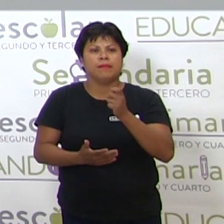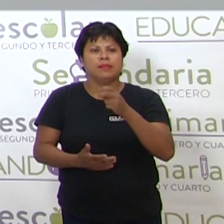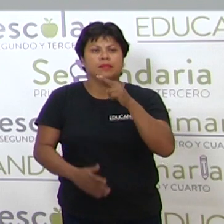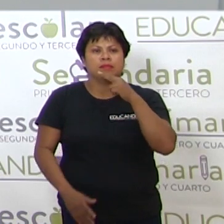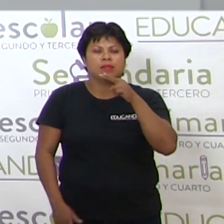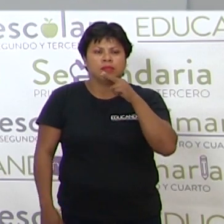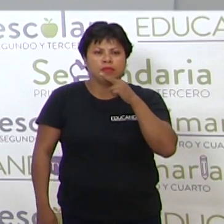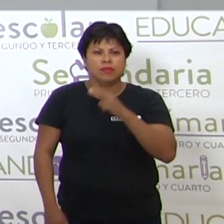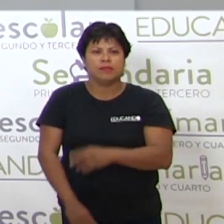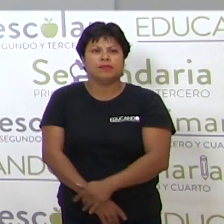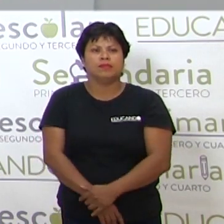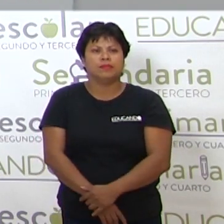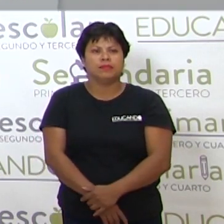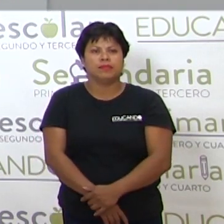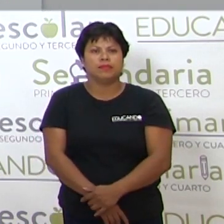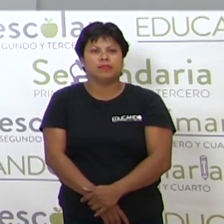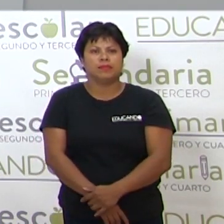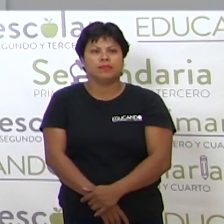verbo s